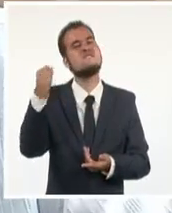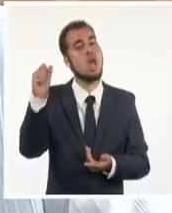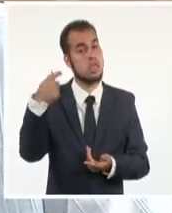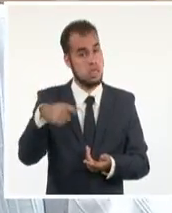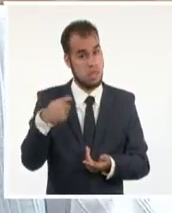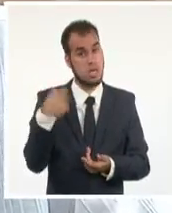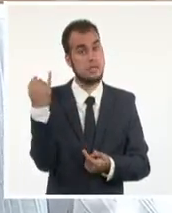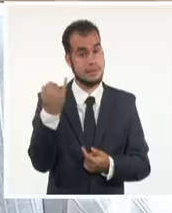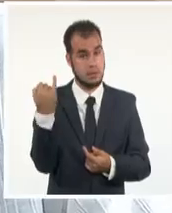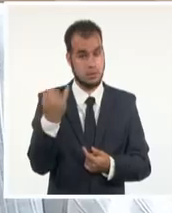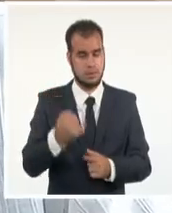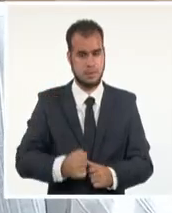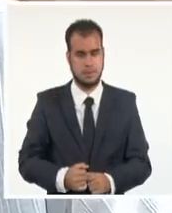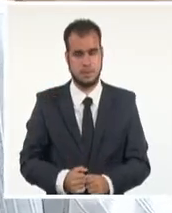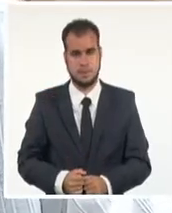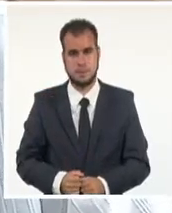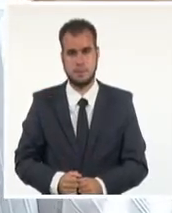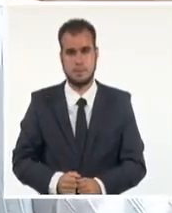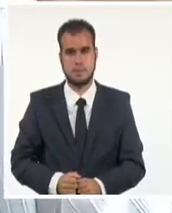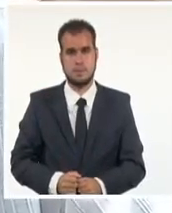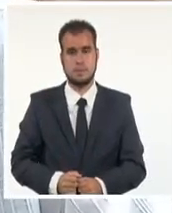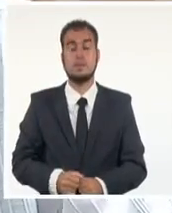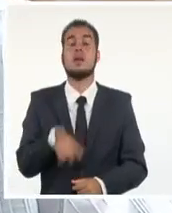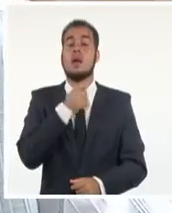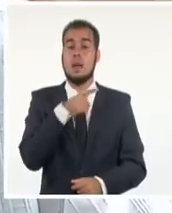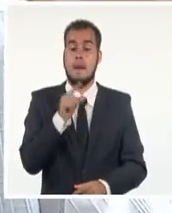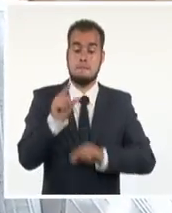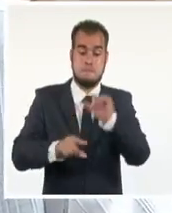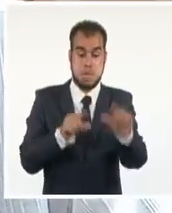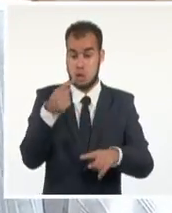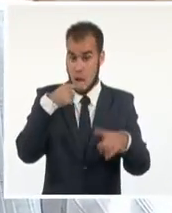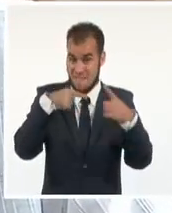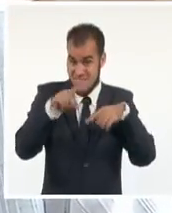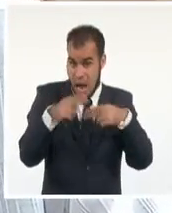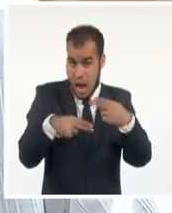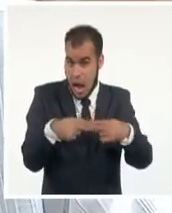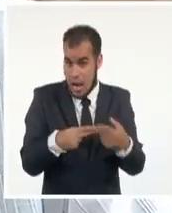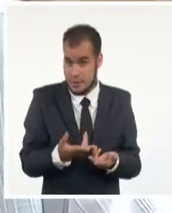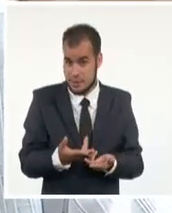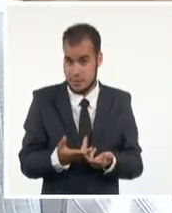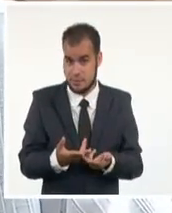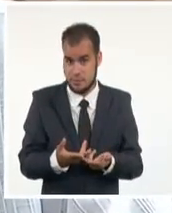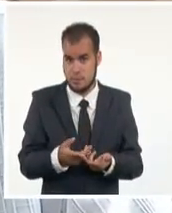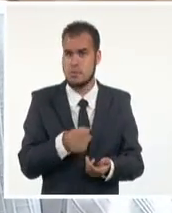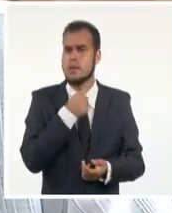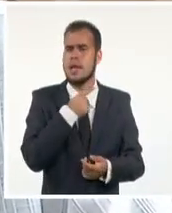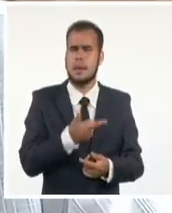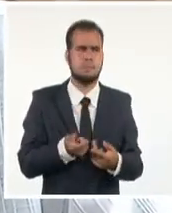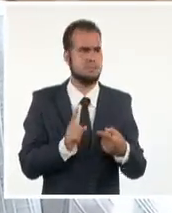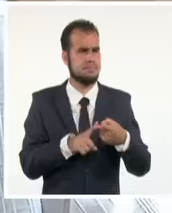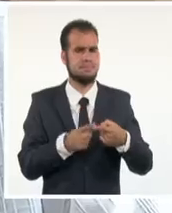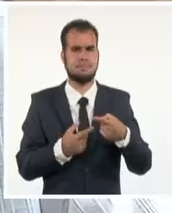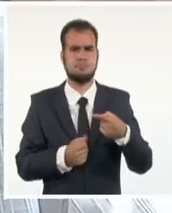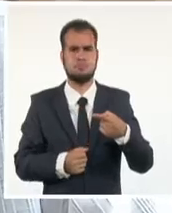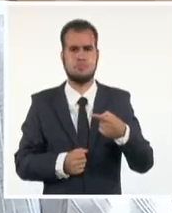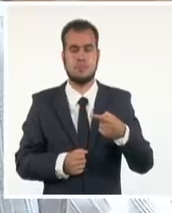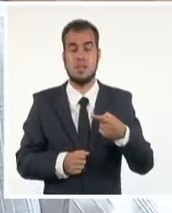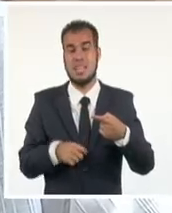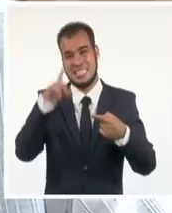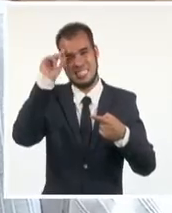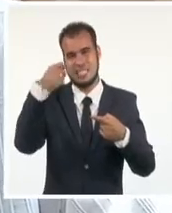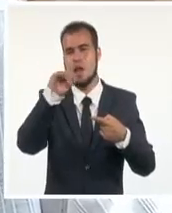de la Universidad de La Habana, y aquí se las comparto. En el caso de la asistencia humanitaria, nada obsta para que nuestro